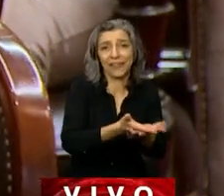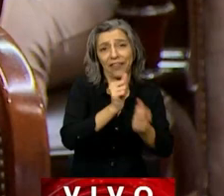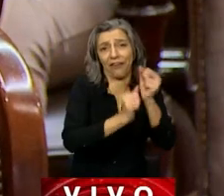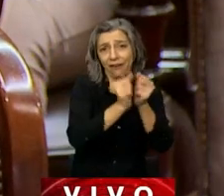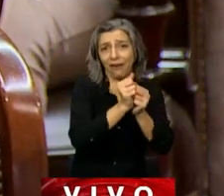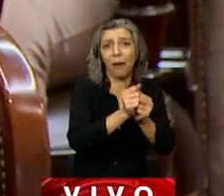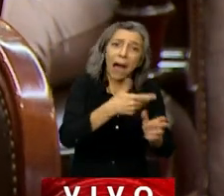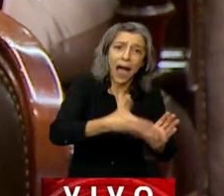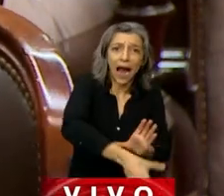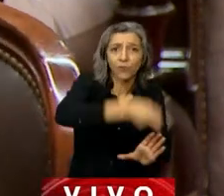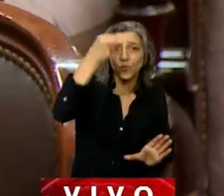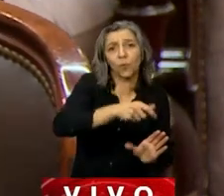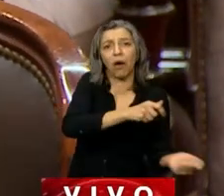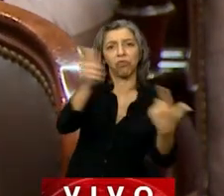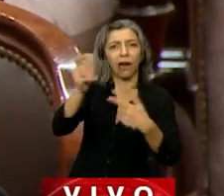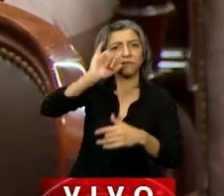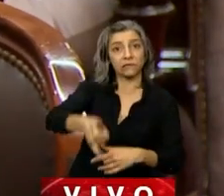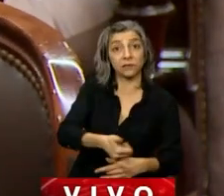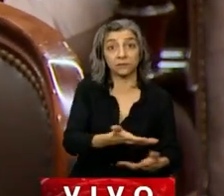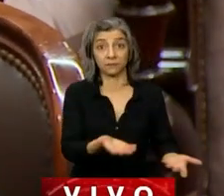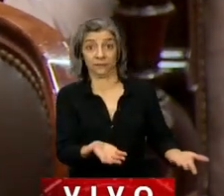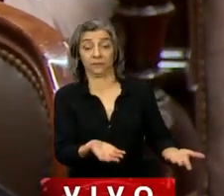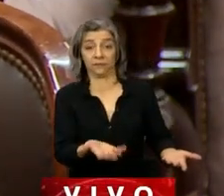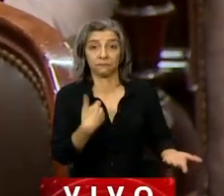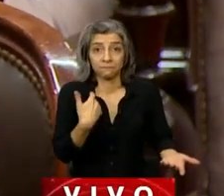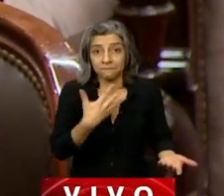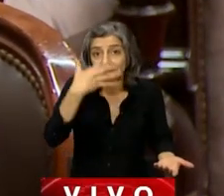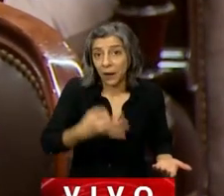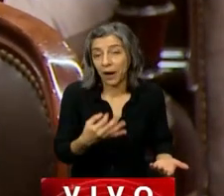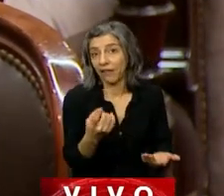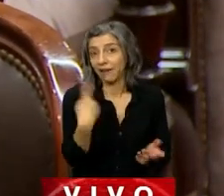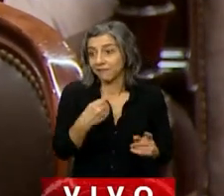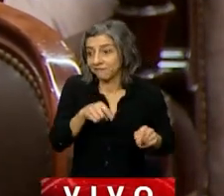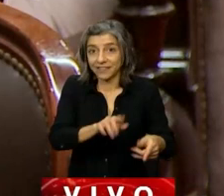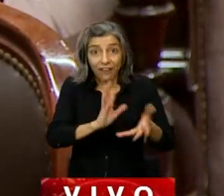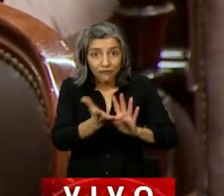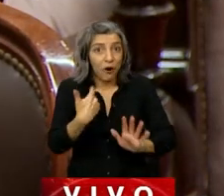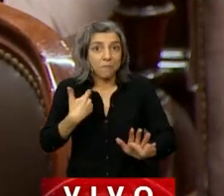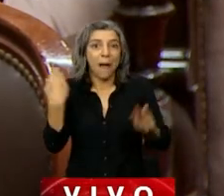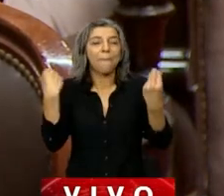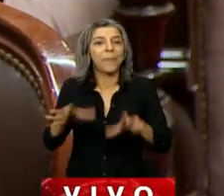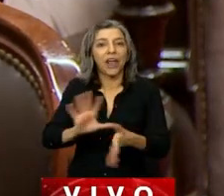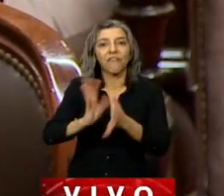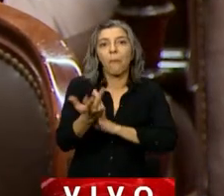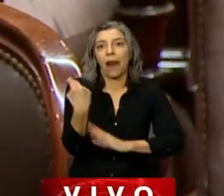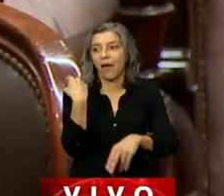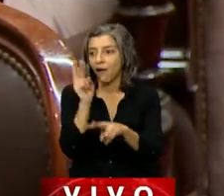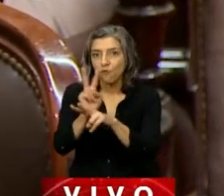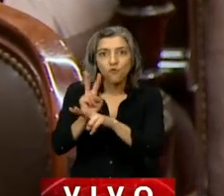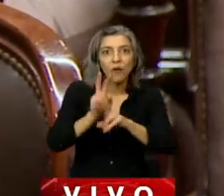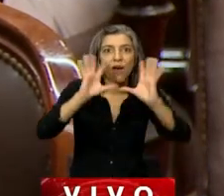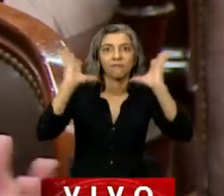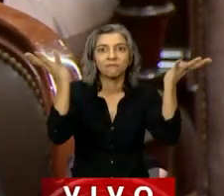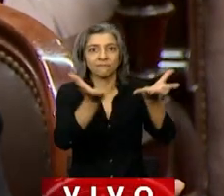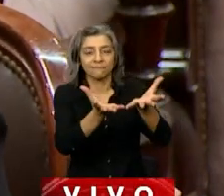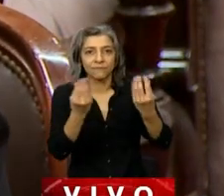British Petroleum. De esta manera, además, perdemos una oportunidad extraordinaria de controlar el impacto ambiental en el